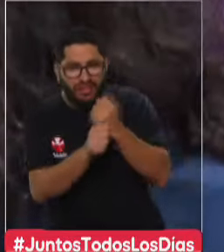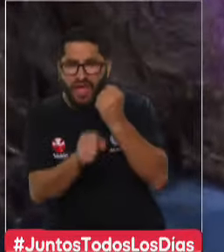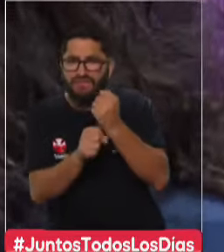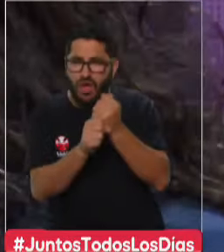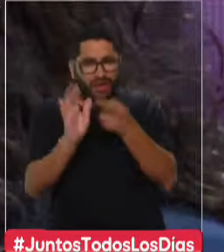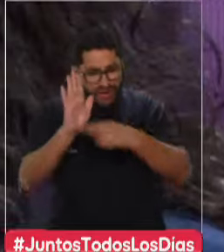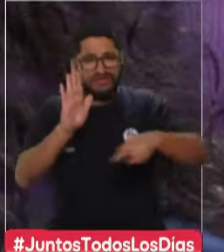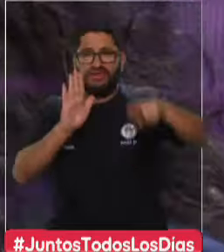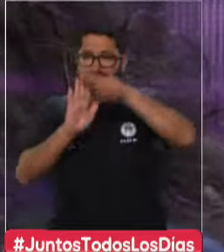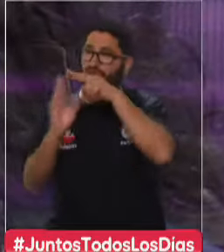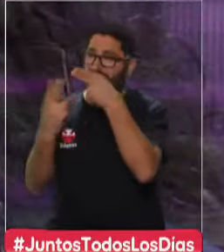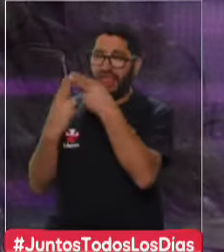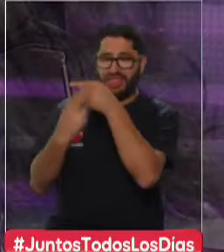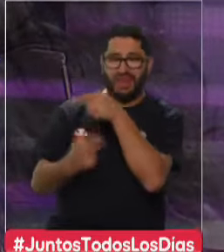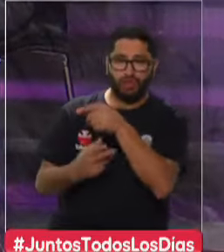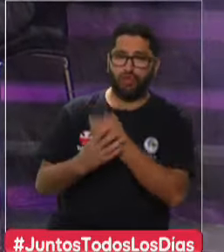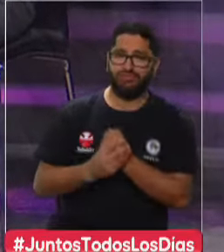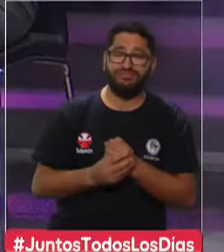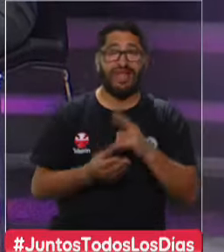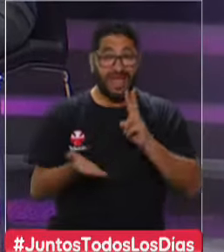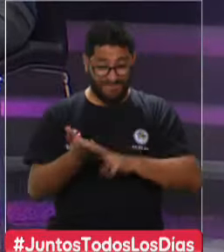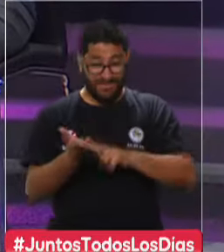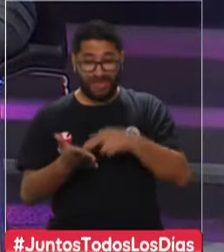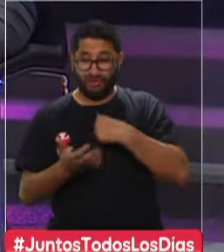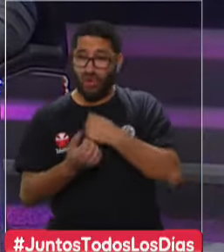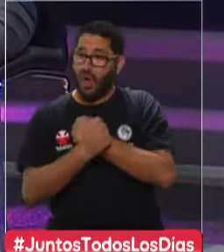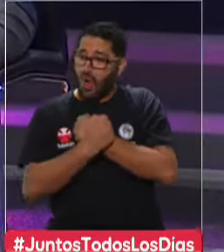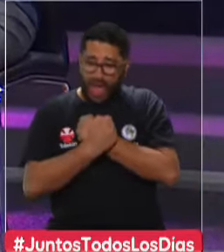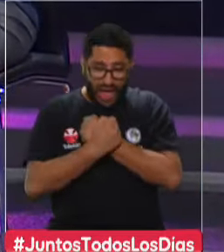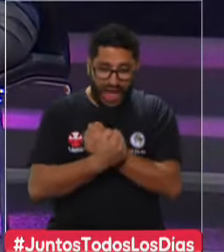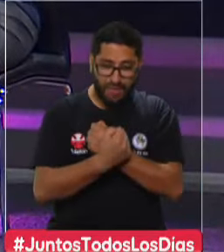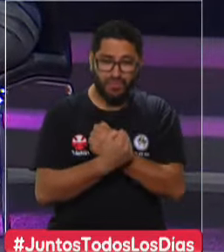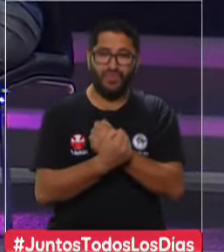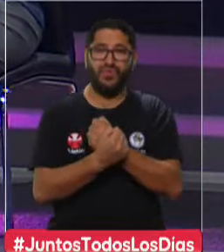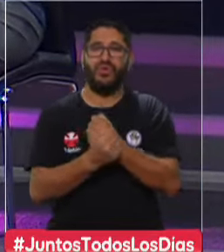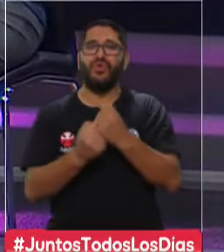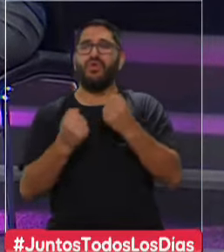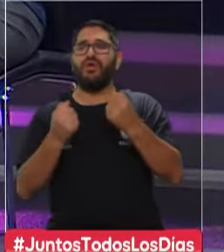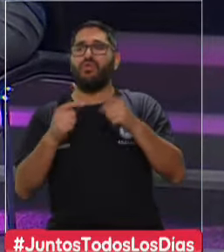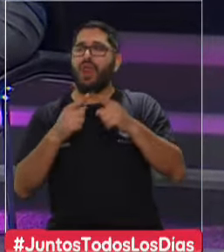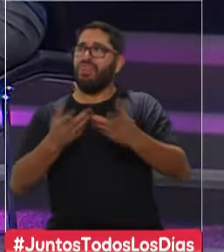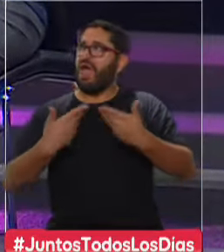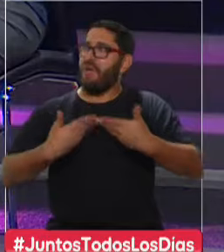todo. El amor es el eje, ¿no? El amor nos mueve, el amor nos une.